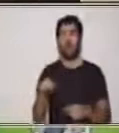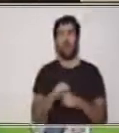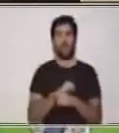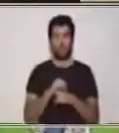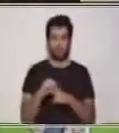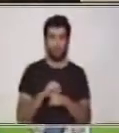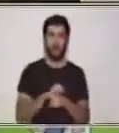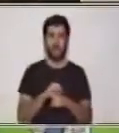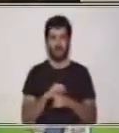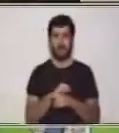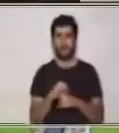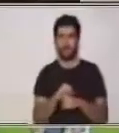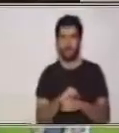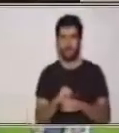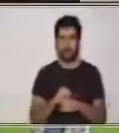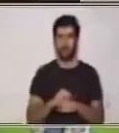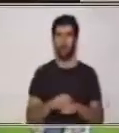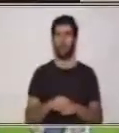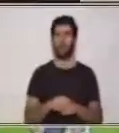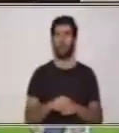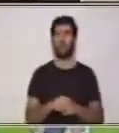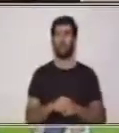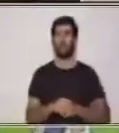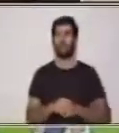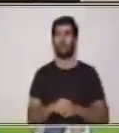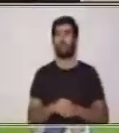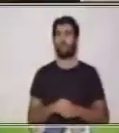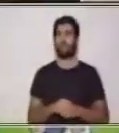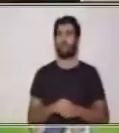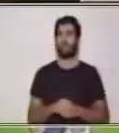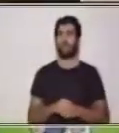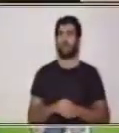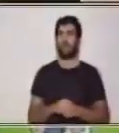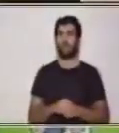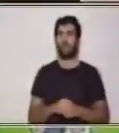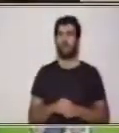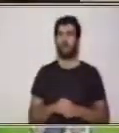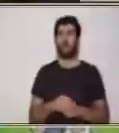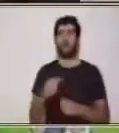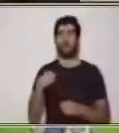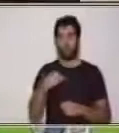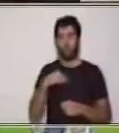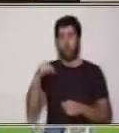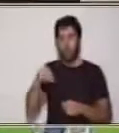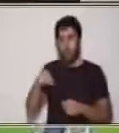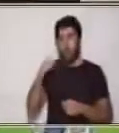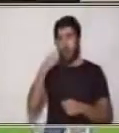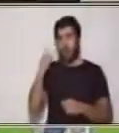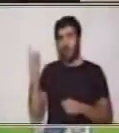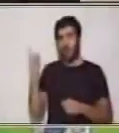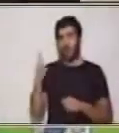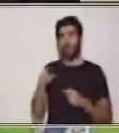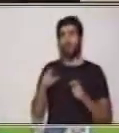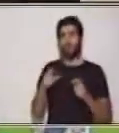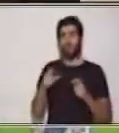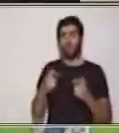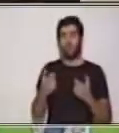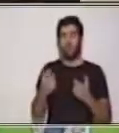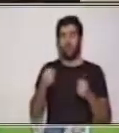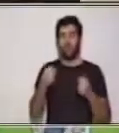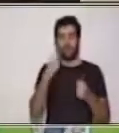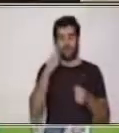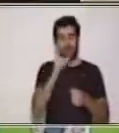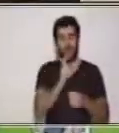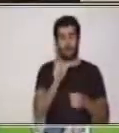dicen vamos a calcular el máximo común divisor de estas dos expresiones. Vamos a trabajar directamente con